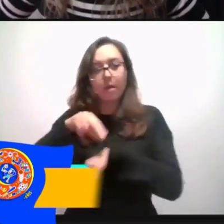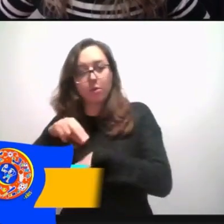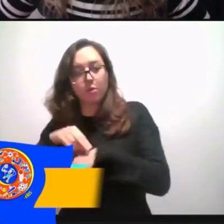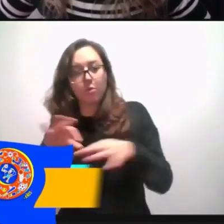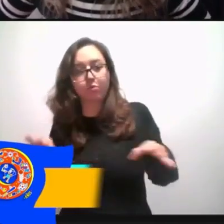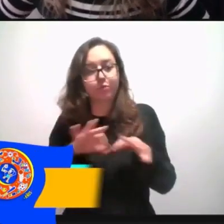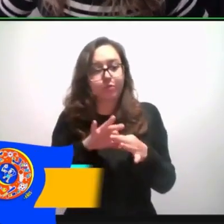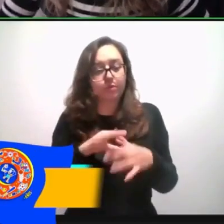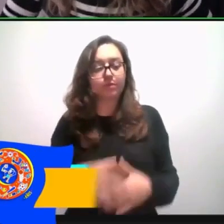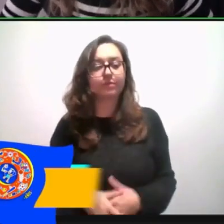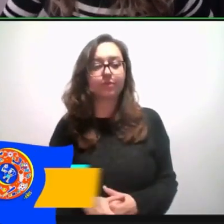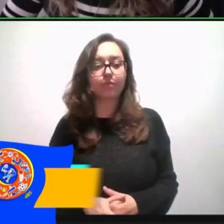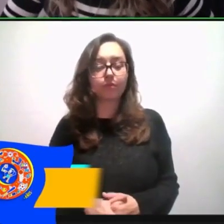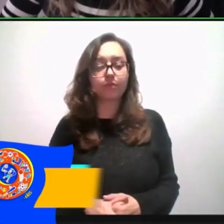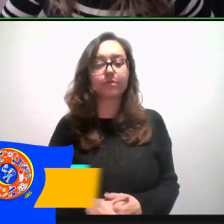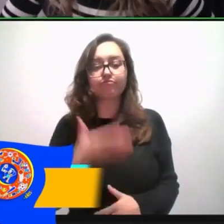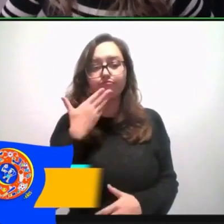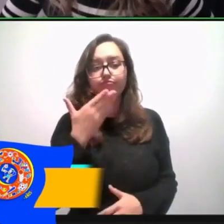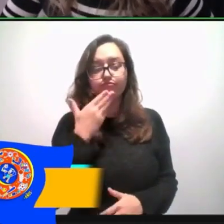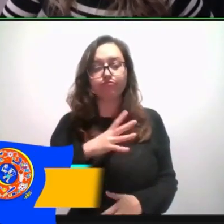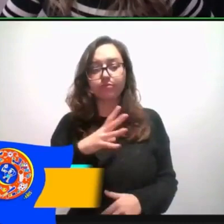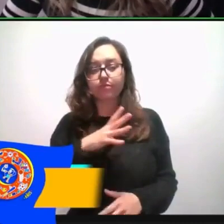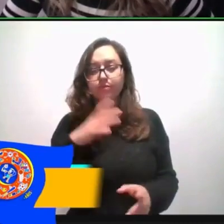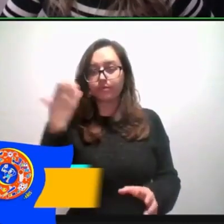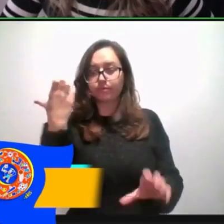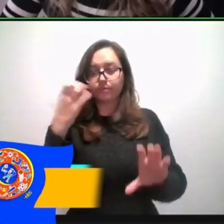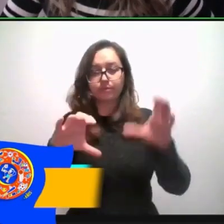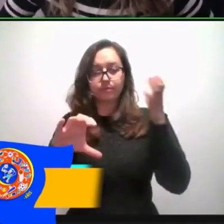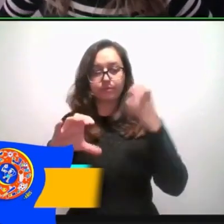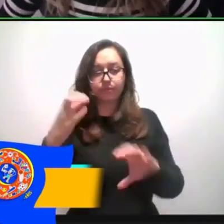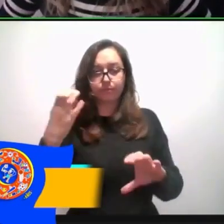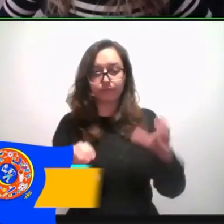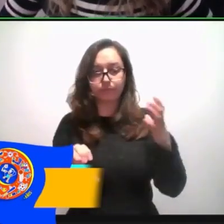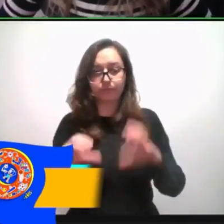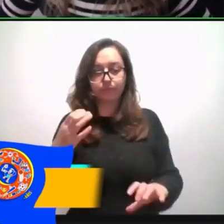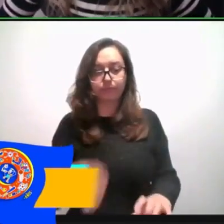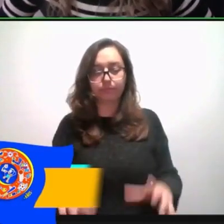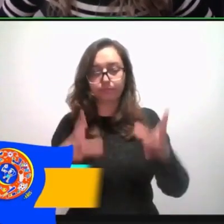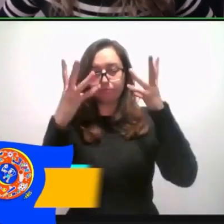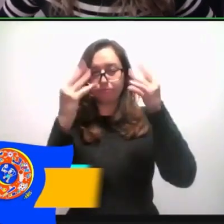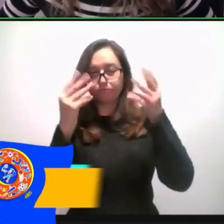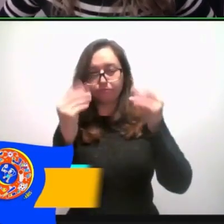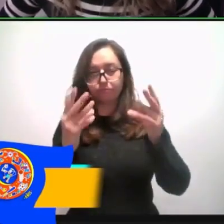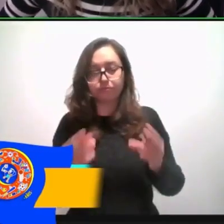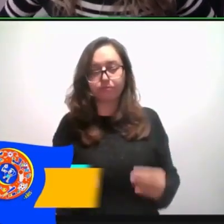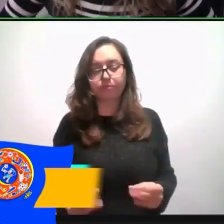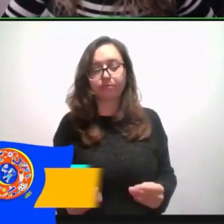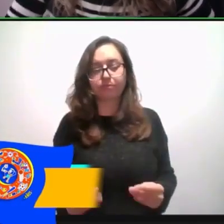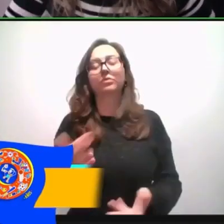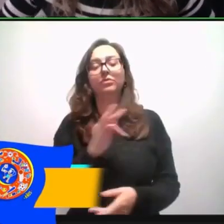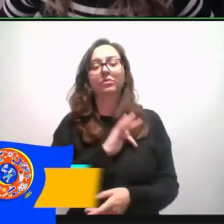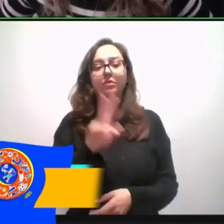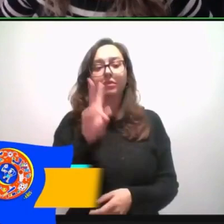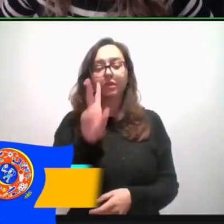Tenemos varios comentarios aquí en las redes que nos están transmitiendo en esta charla. Alma de